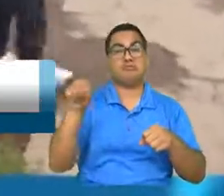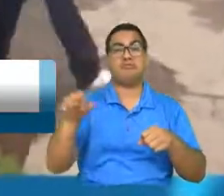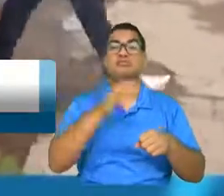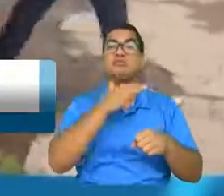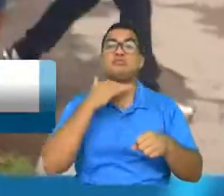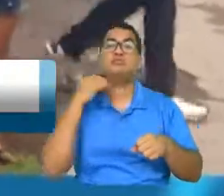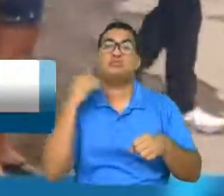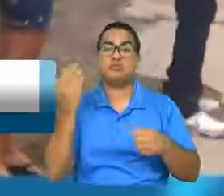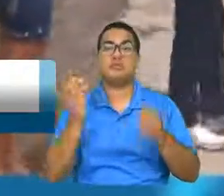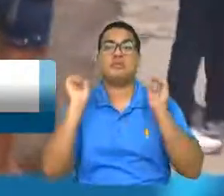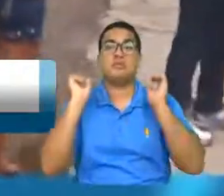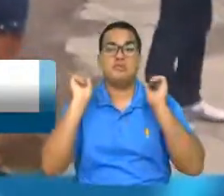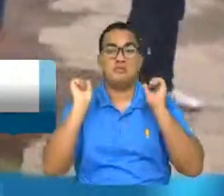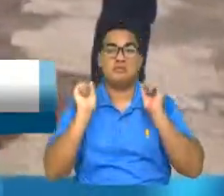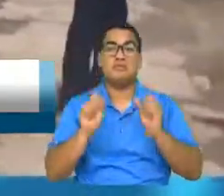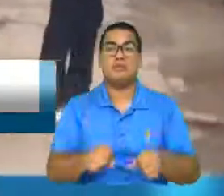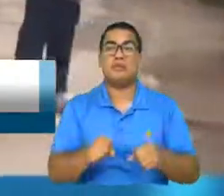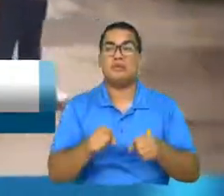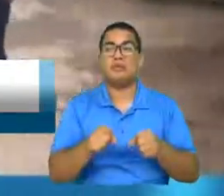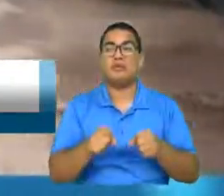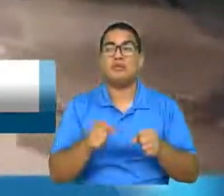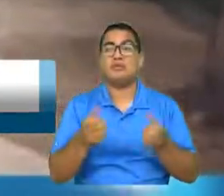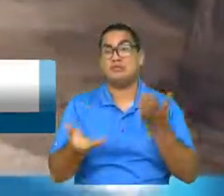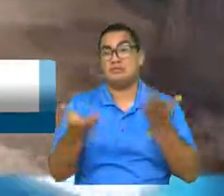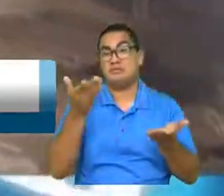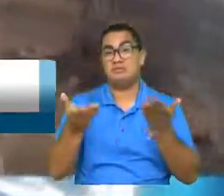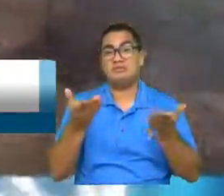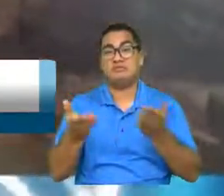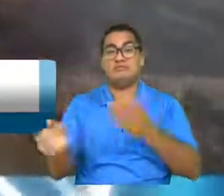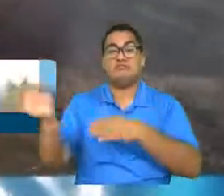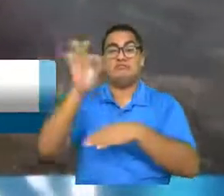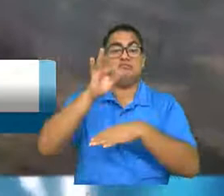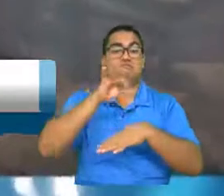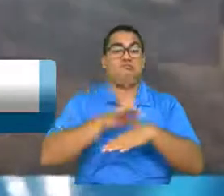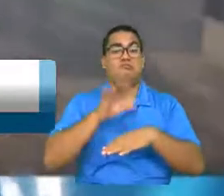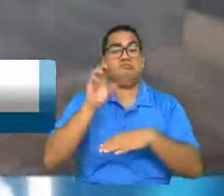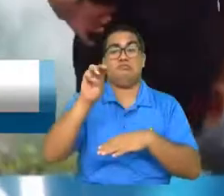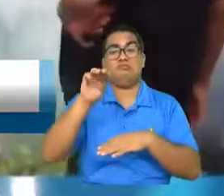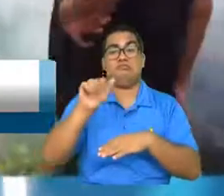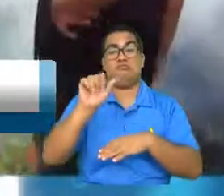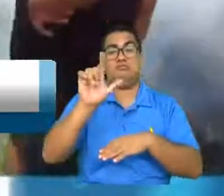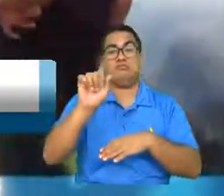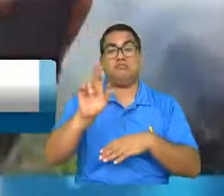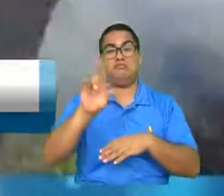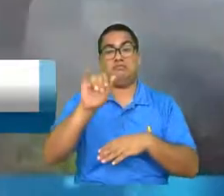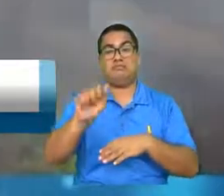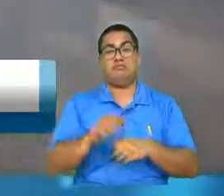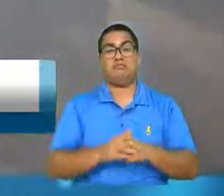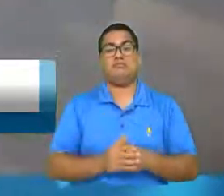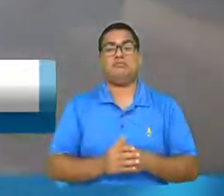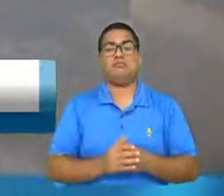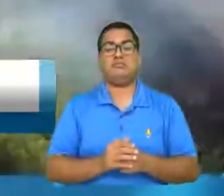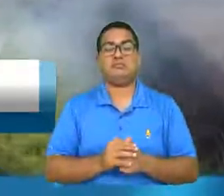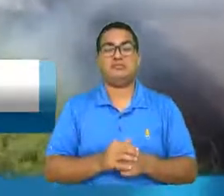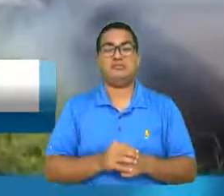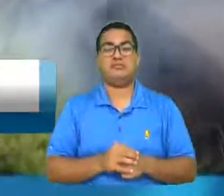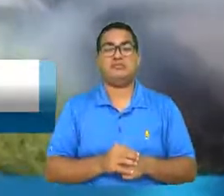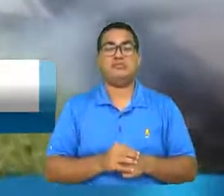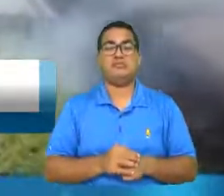sucias, ajá, son posibles casos activos donde puede encontrarse esta enfermedad. Entonces, como bien